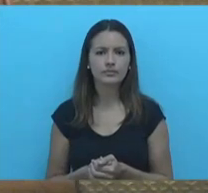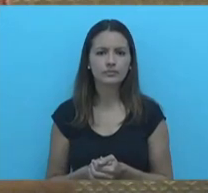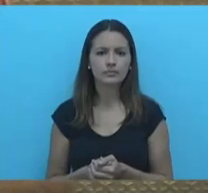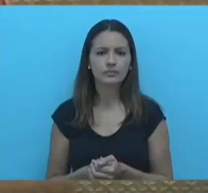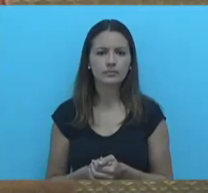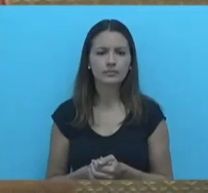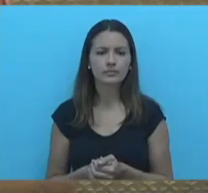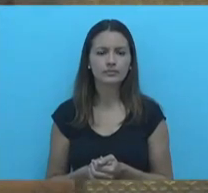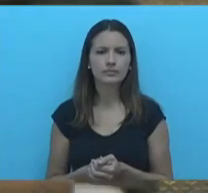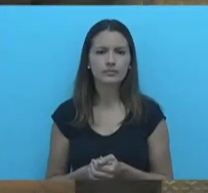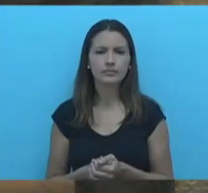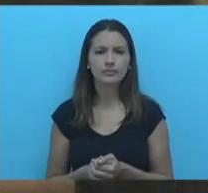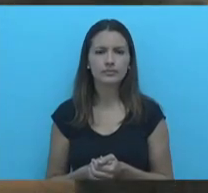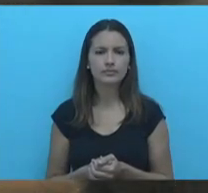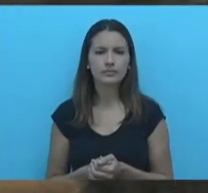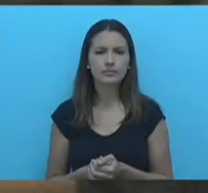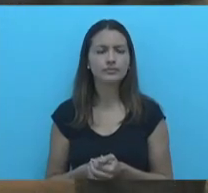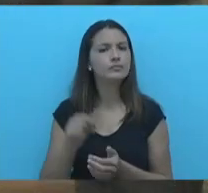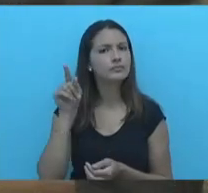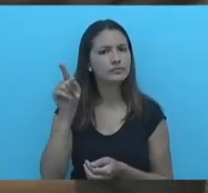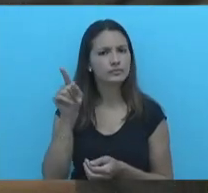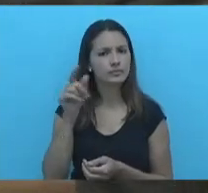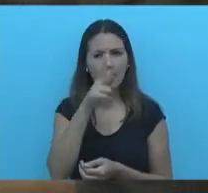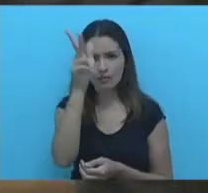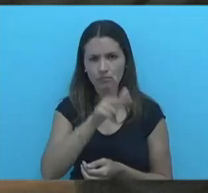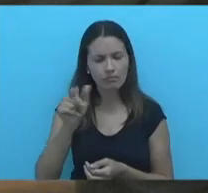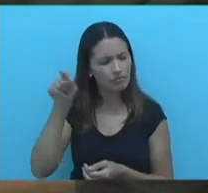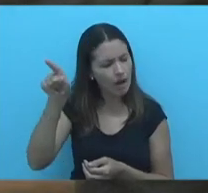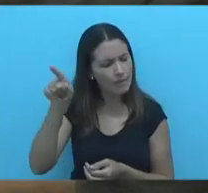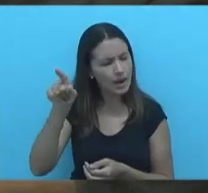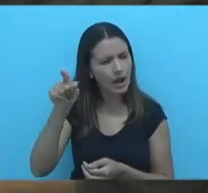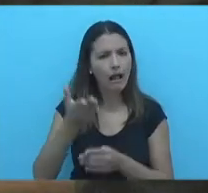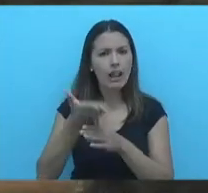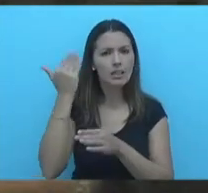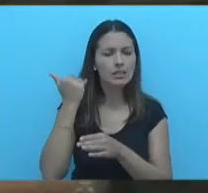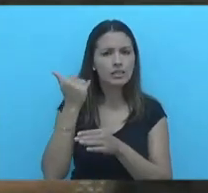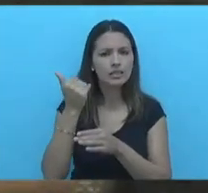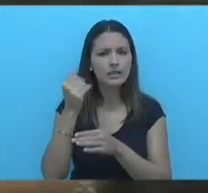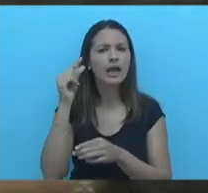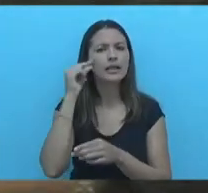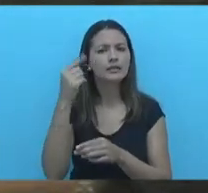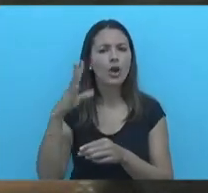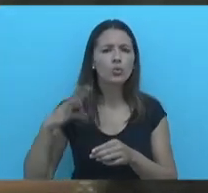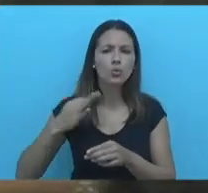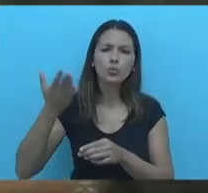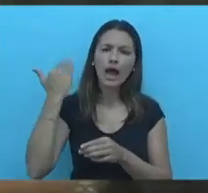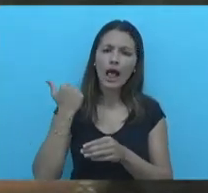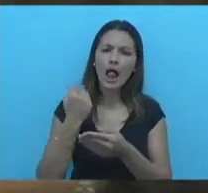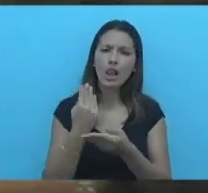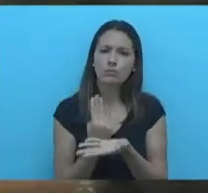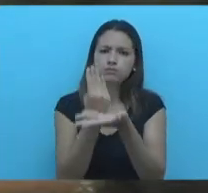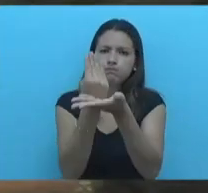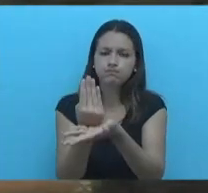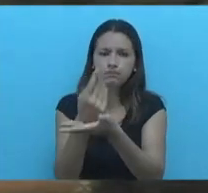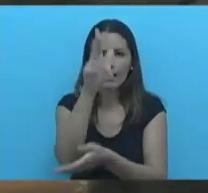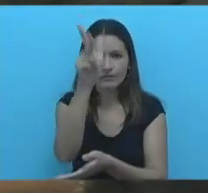que era reconocible. Este tipo estuvo más de 31 años al frente del Vaticano,